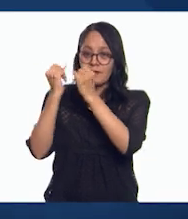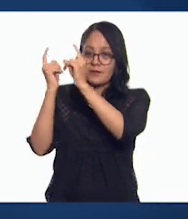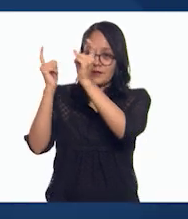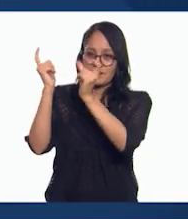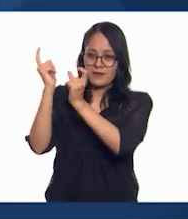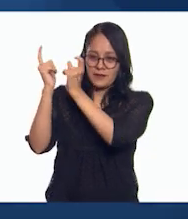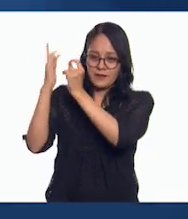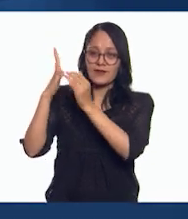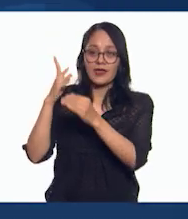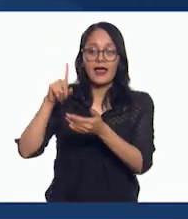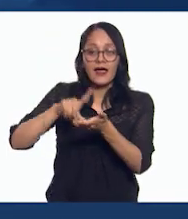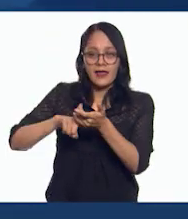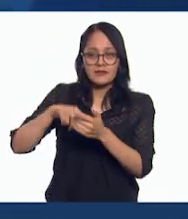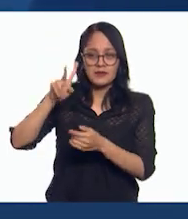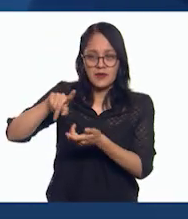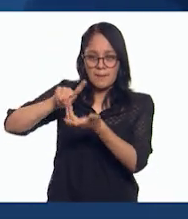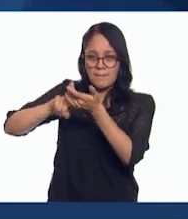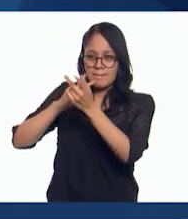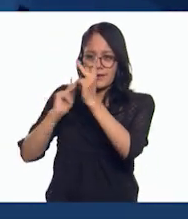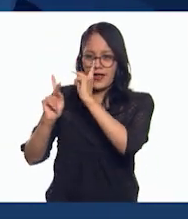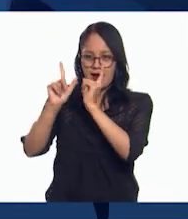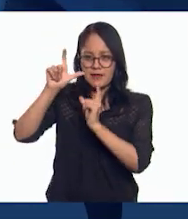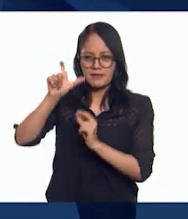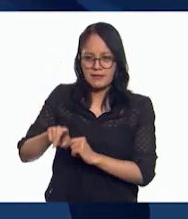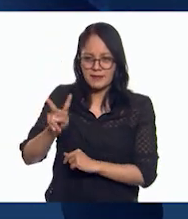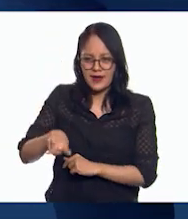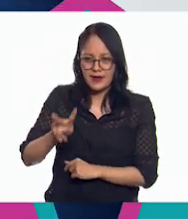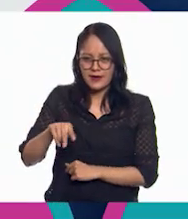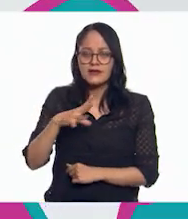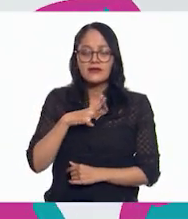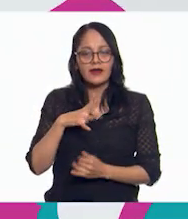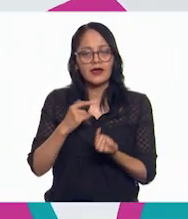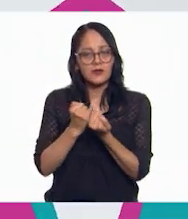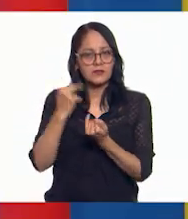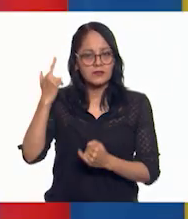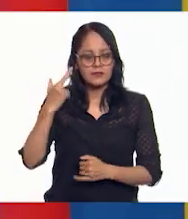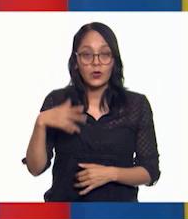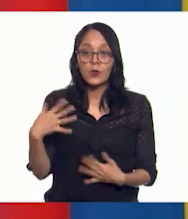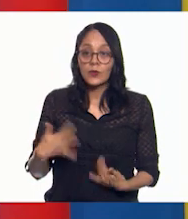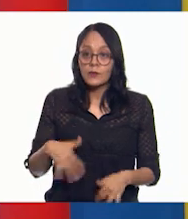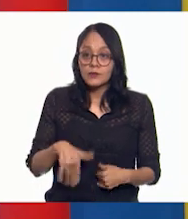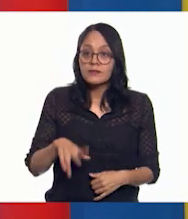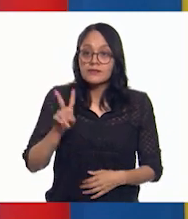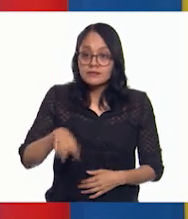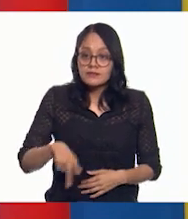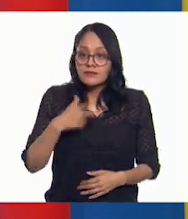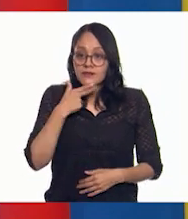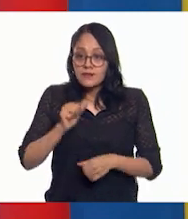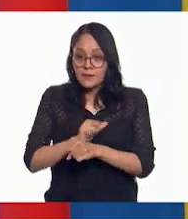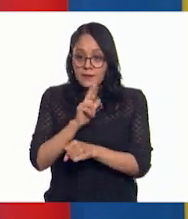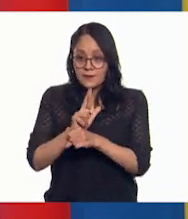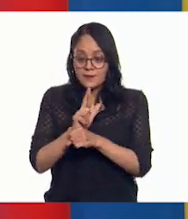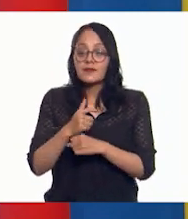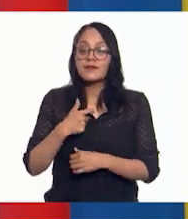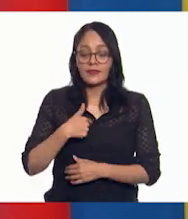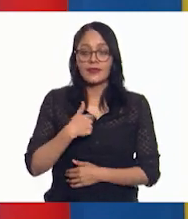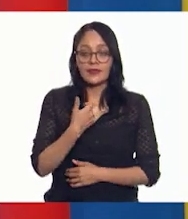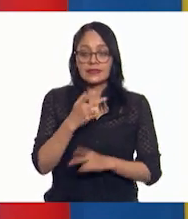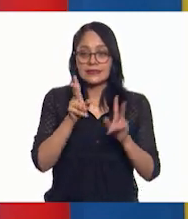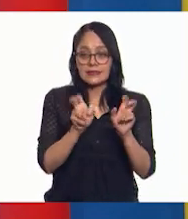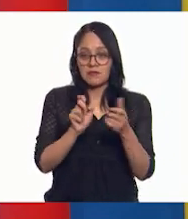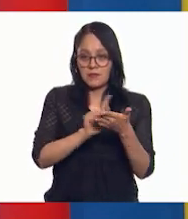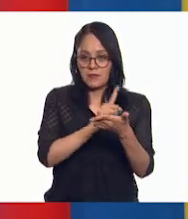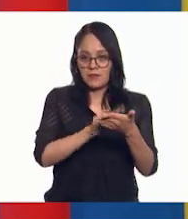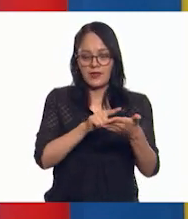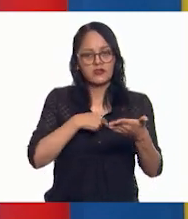lenguaje, cargadas de verdad y de sonido. Me siento identificadísima con lo que dice el yo poético sobre el diccionario,